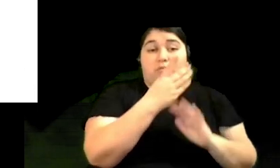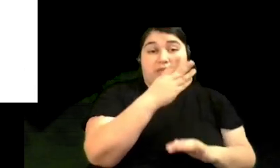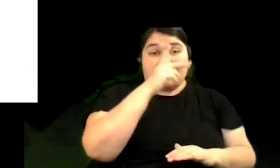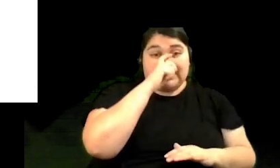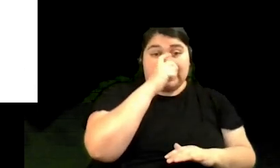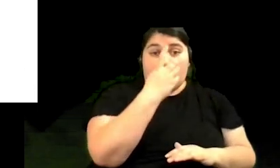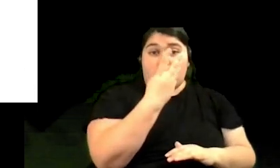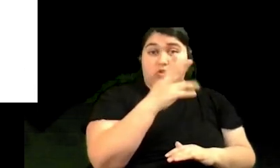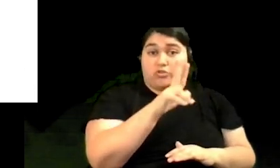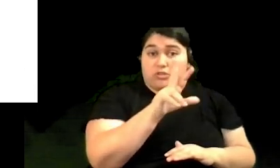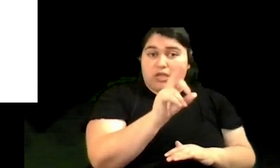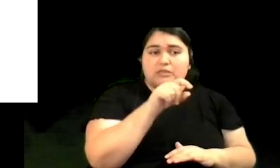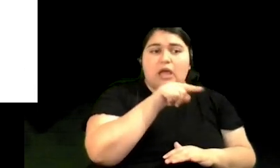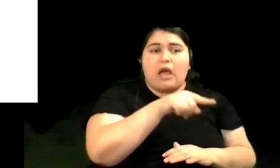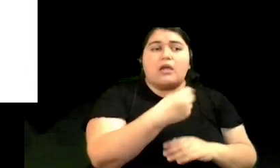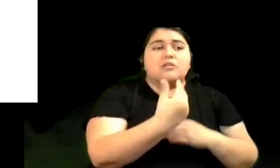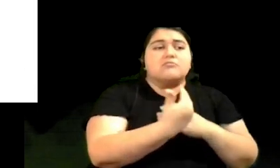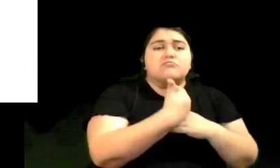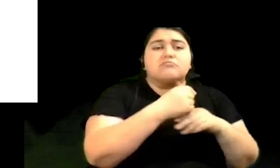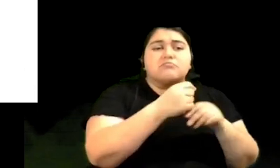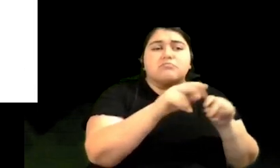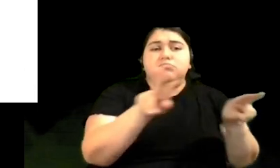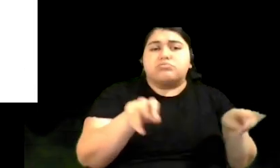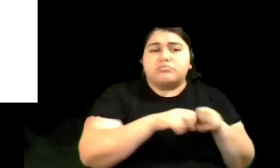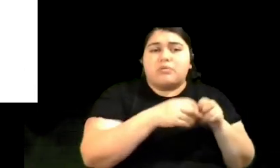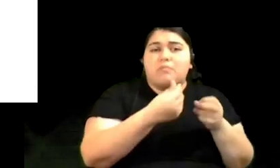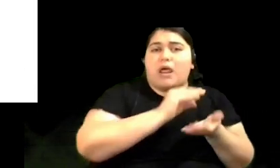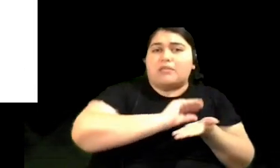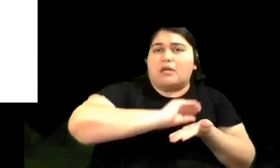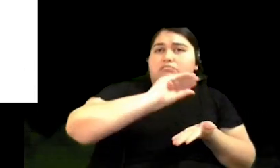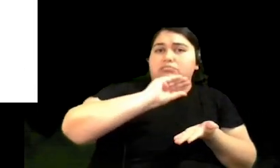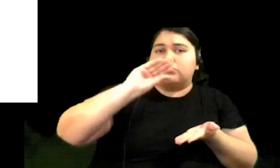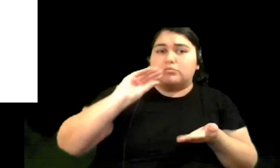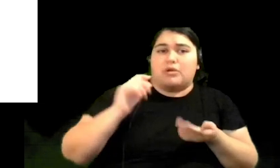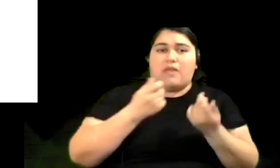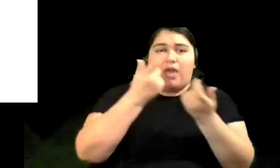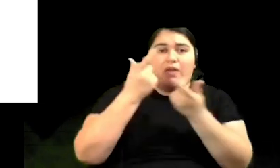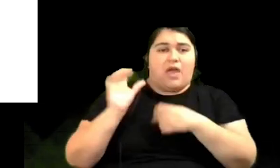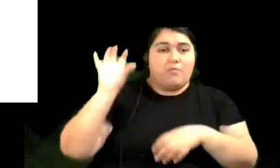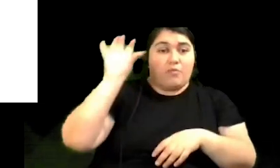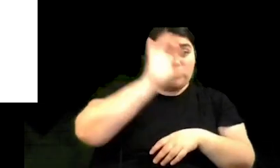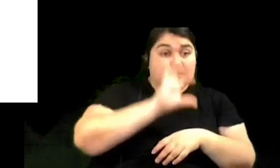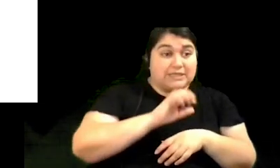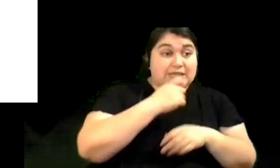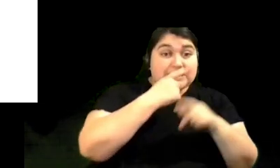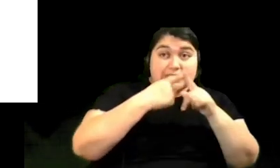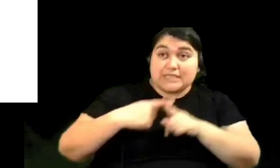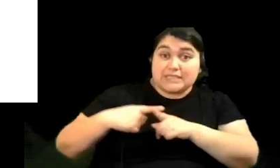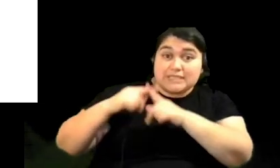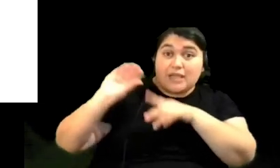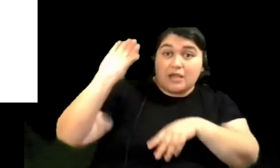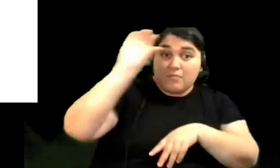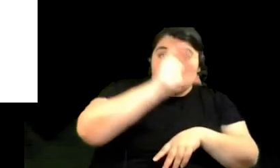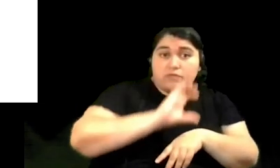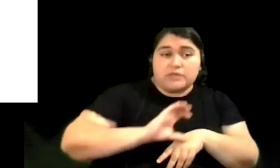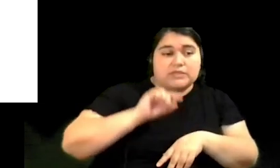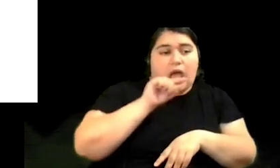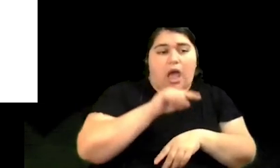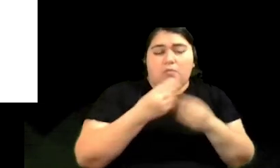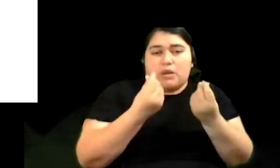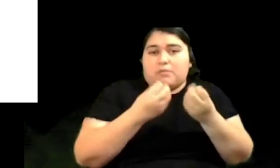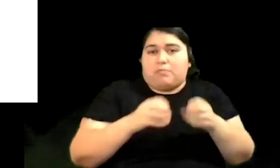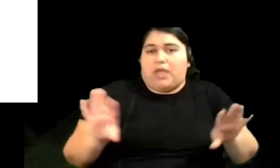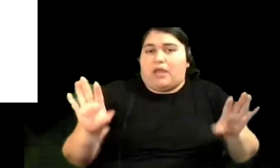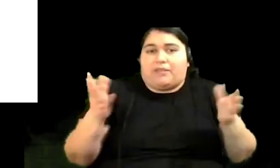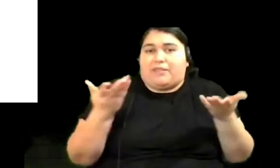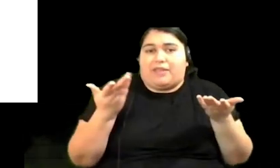27430, que se lo destina a coparticipación federal. Porque si se destina a coparticipación, ahí sí le perdí el rastro. Y esa coparticipación